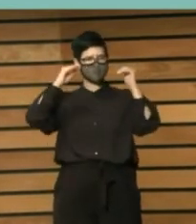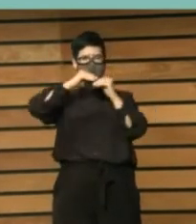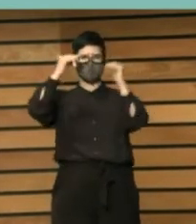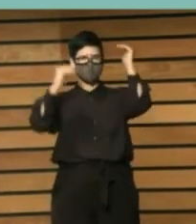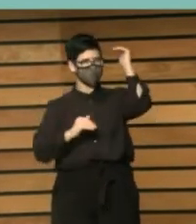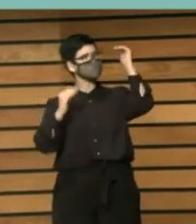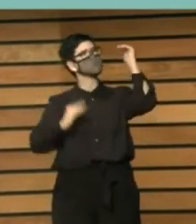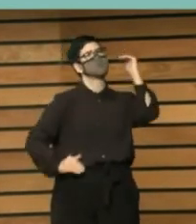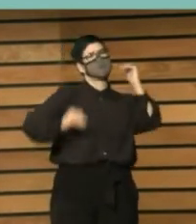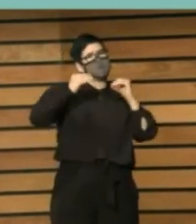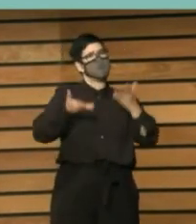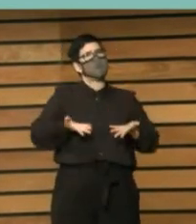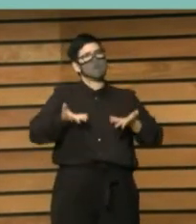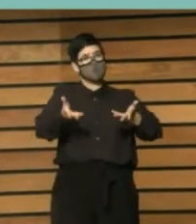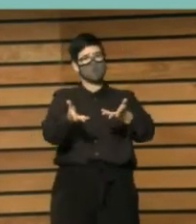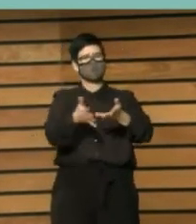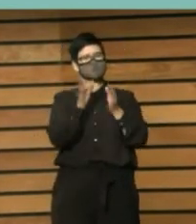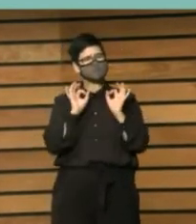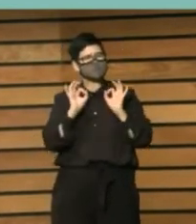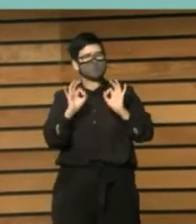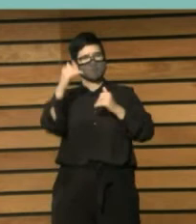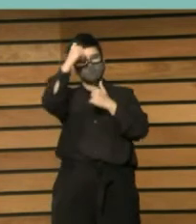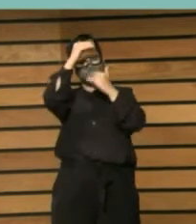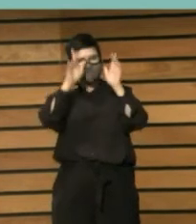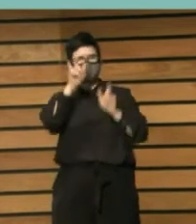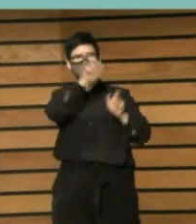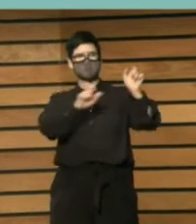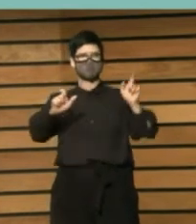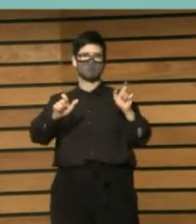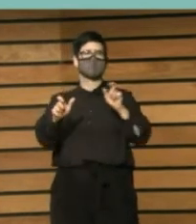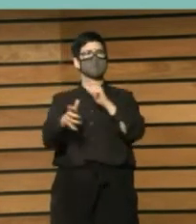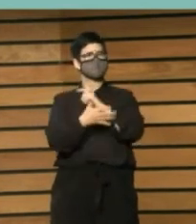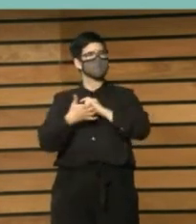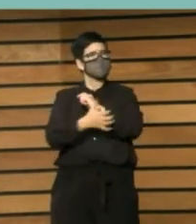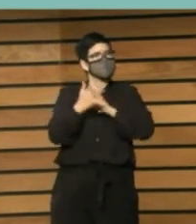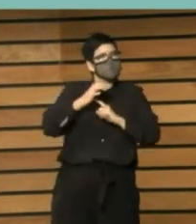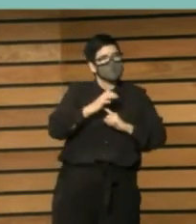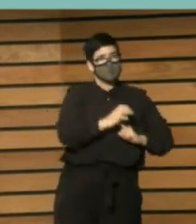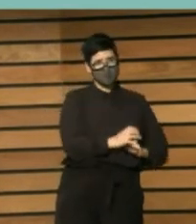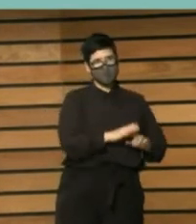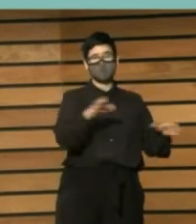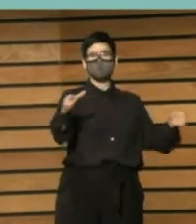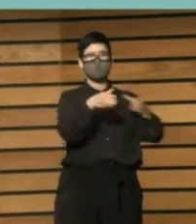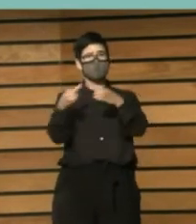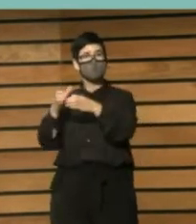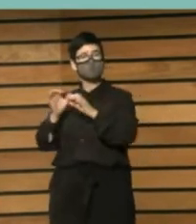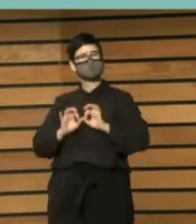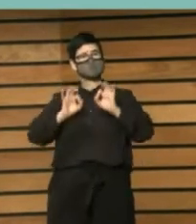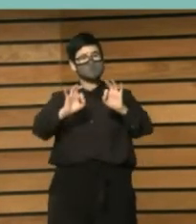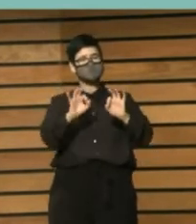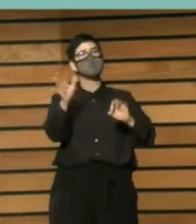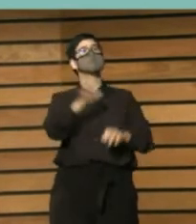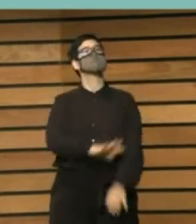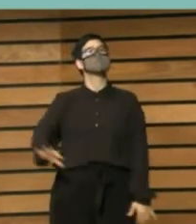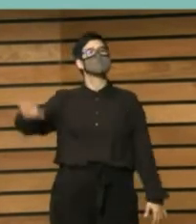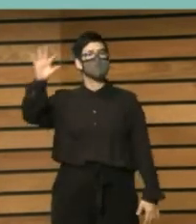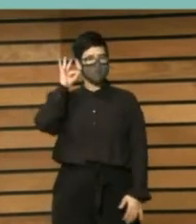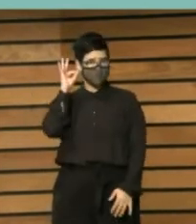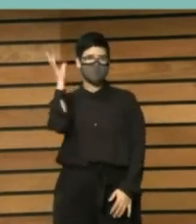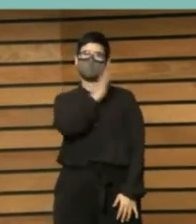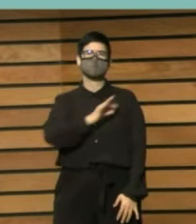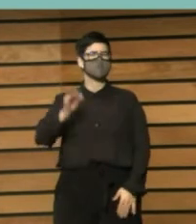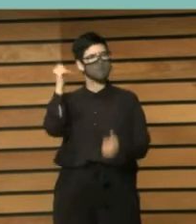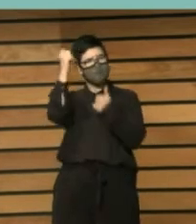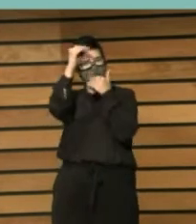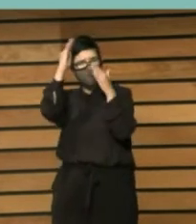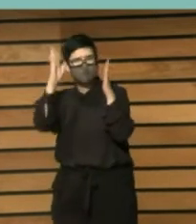las personas más vulnerables, los distintos colectivos y las mujeres. Atenta a las mujeres. Tenemos muchos